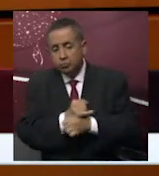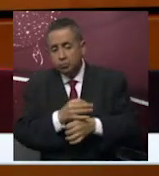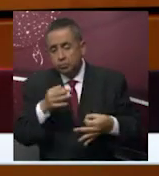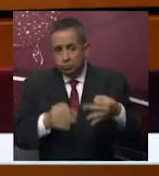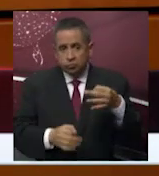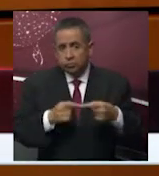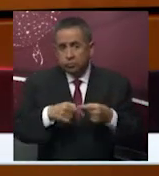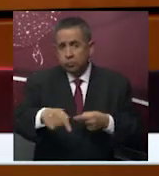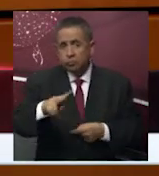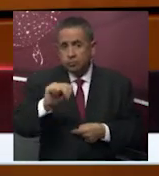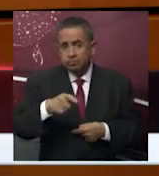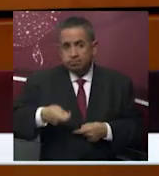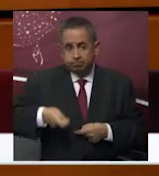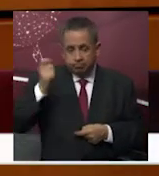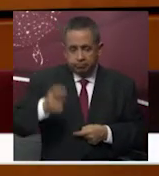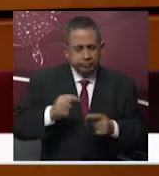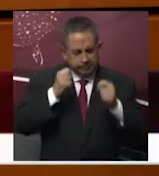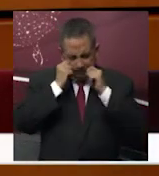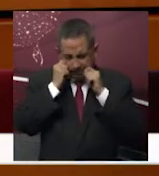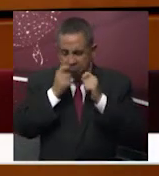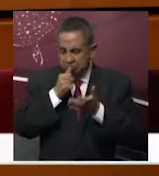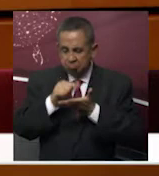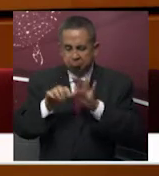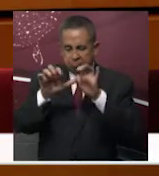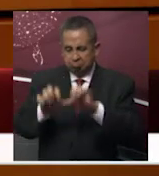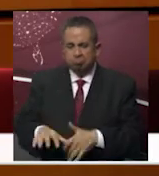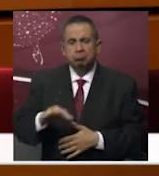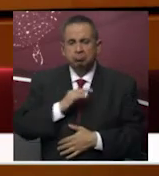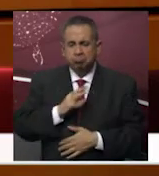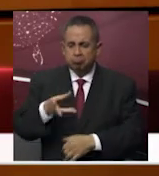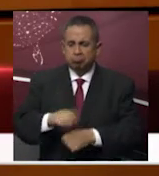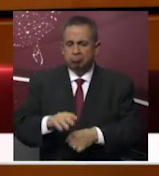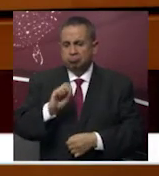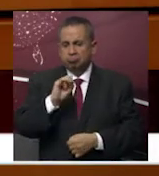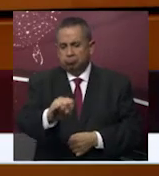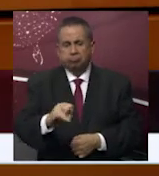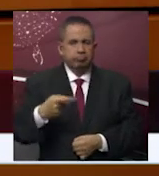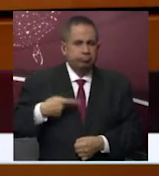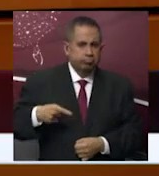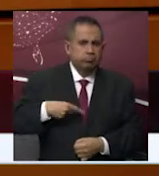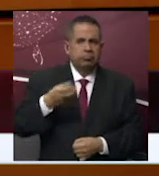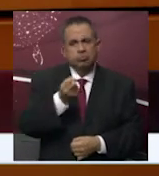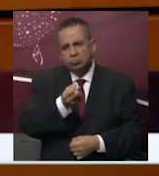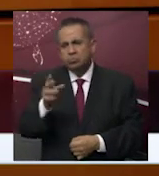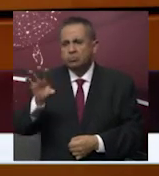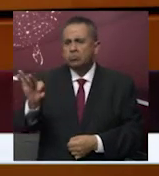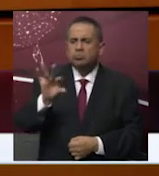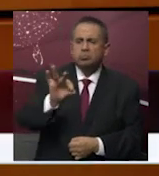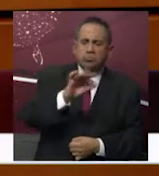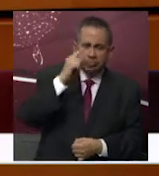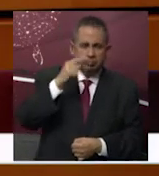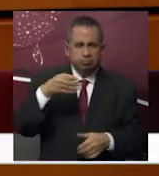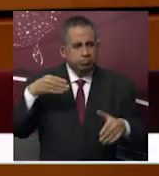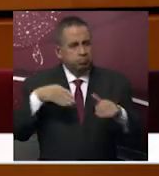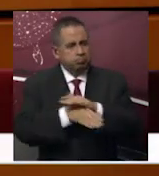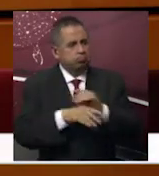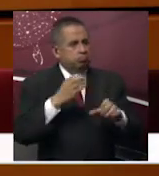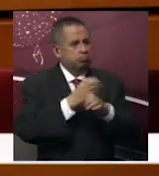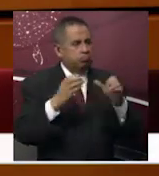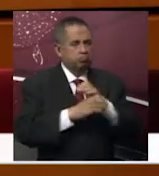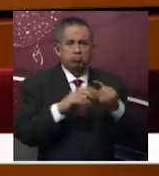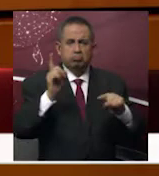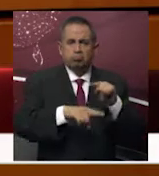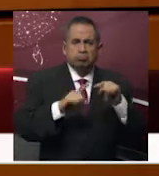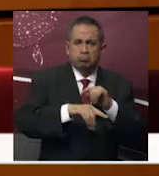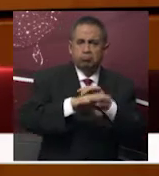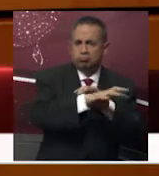ejecución de pena, bastará que por escrito autorice a persona o personas determinadas para efectuar la consulta